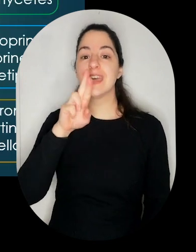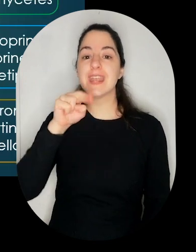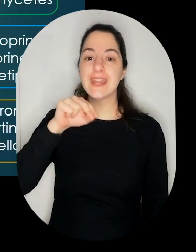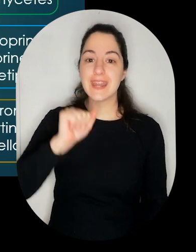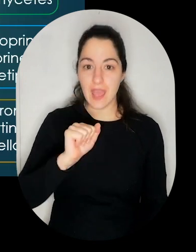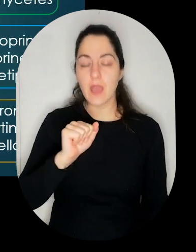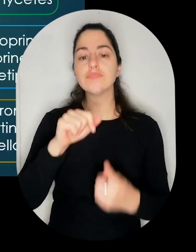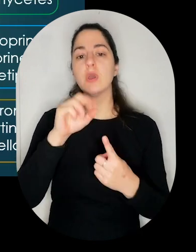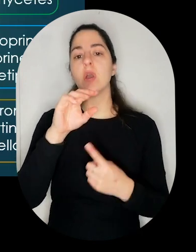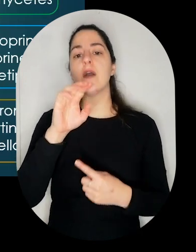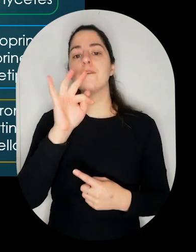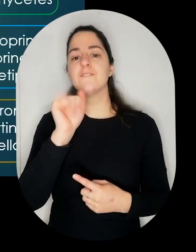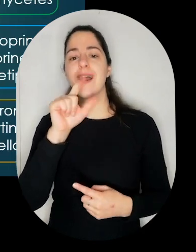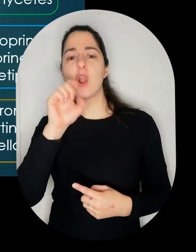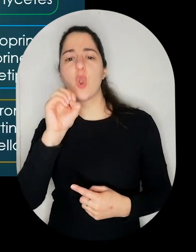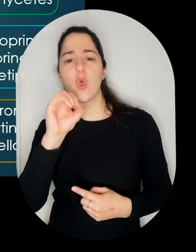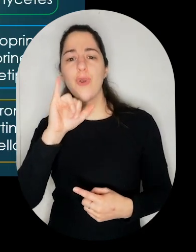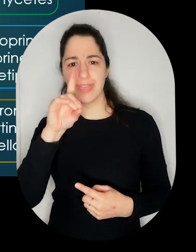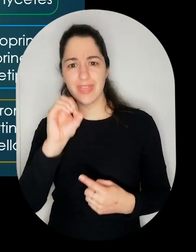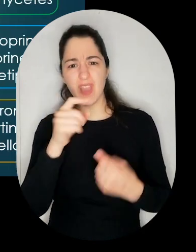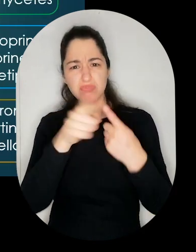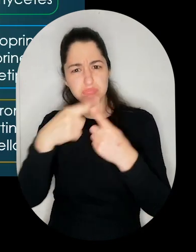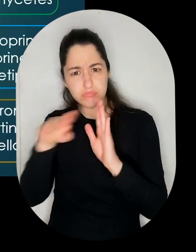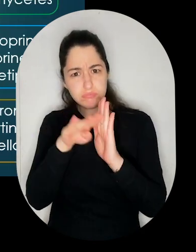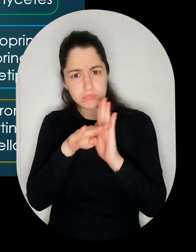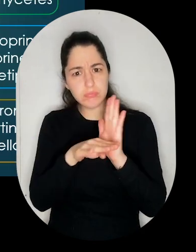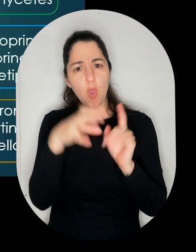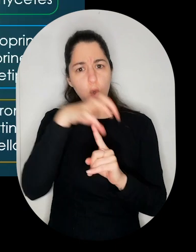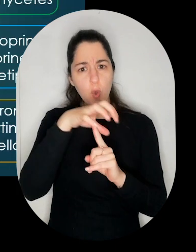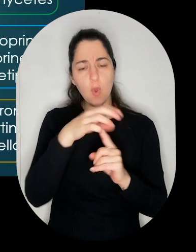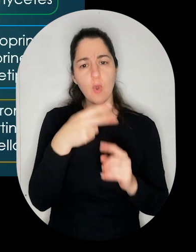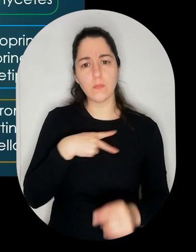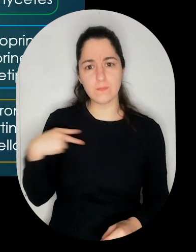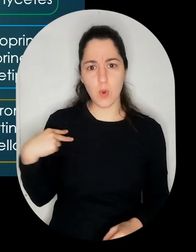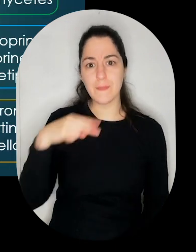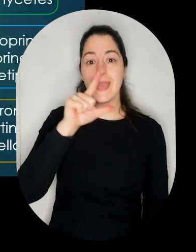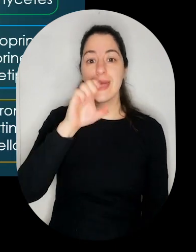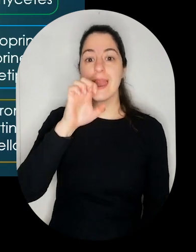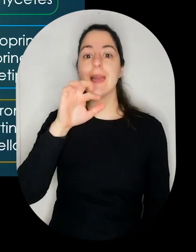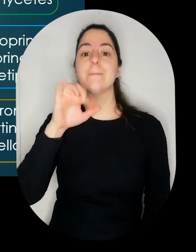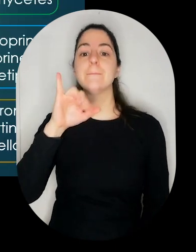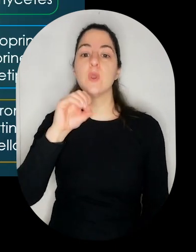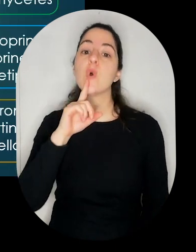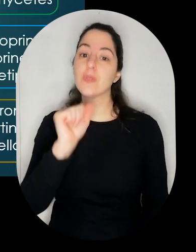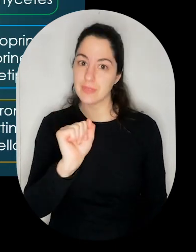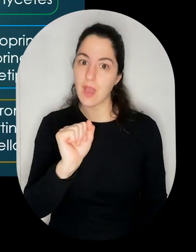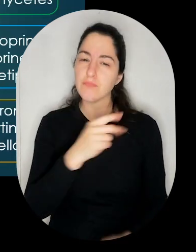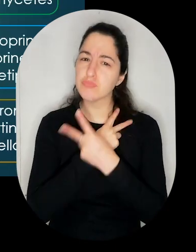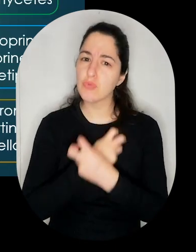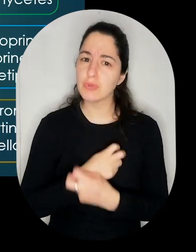faloides, de muchas galerinas que contienen las mismas amatoxinas que amanita. Varias lepiotas